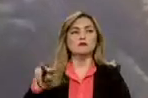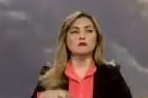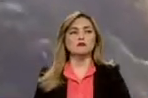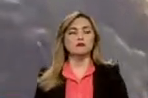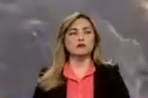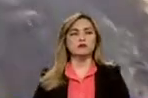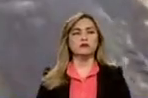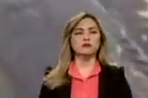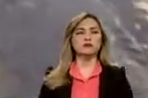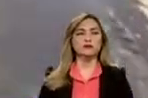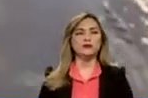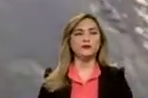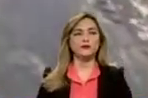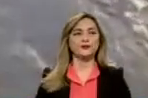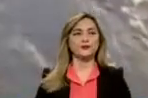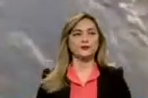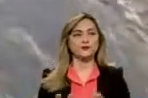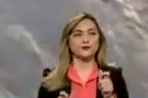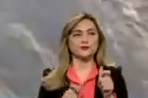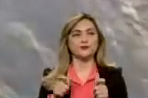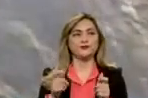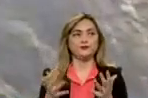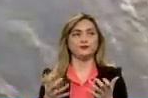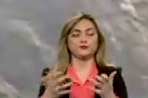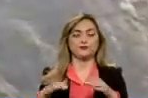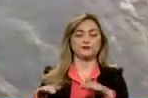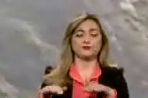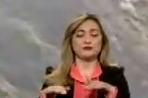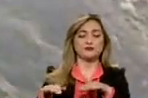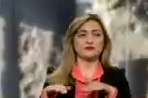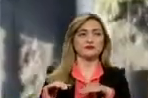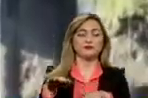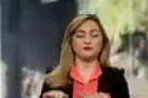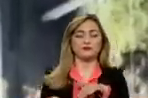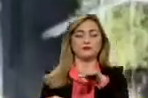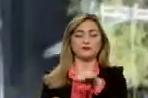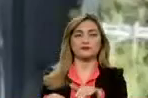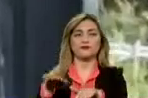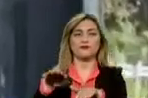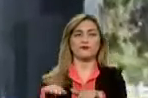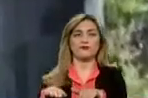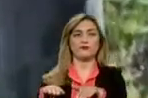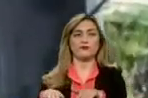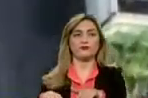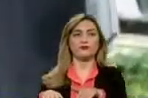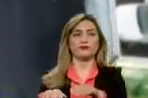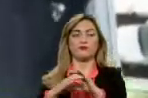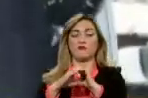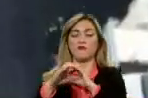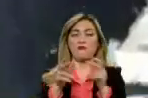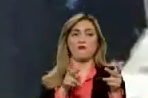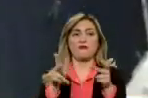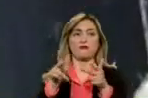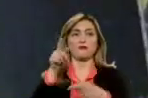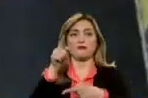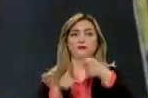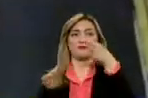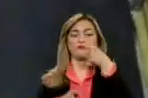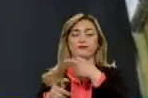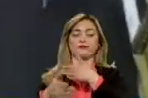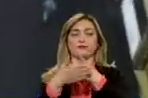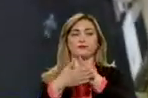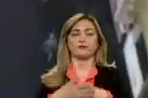estas imágenes es a ciudadanos intentando movilizarse a pie, ya que no pueden hacerlo por esta vía que